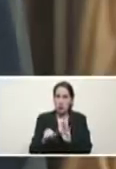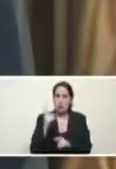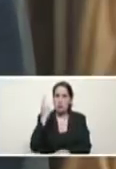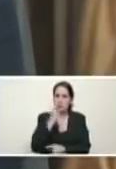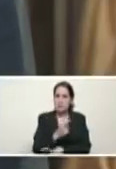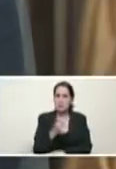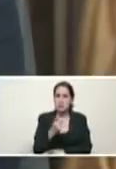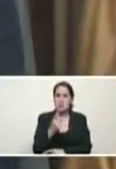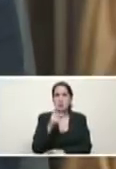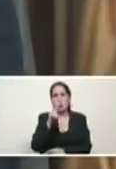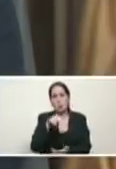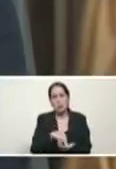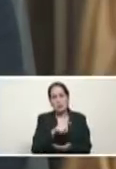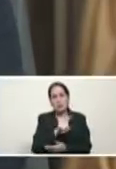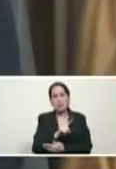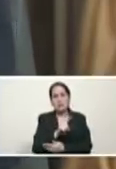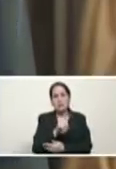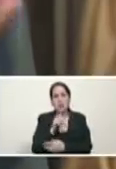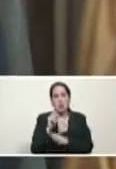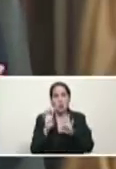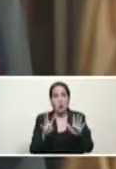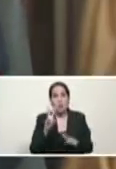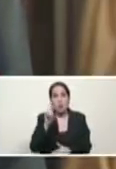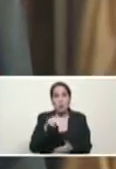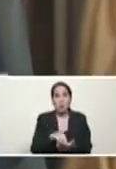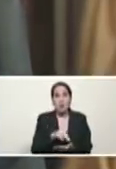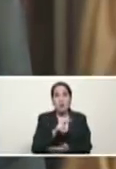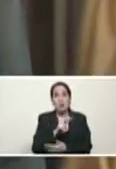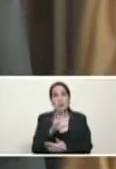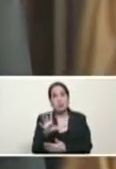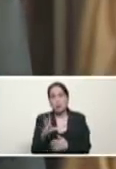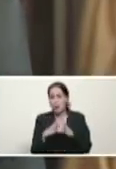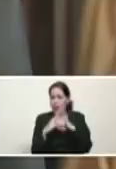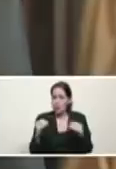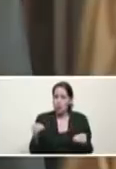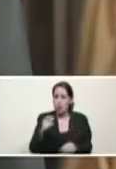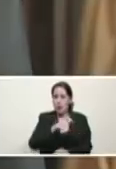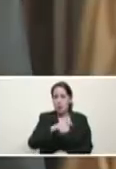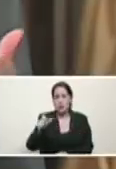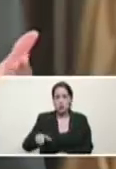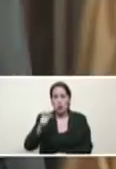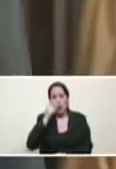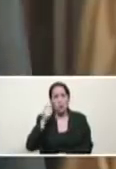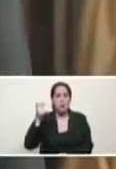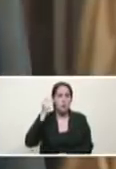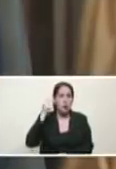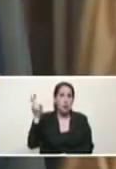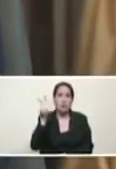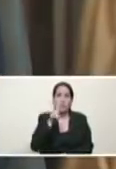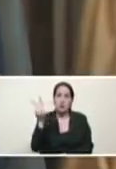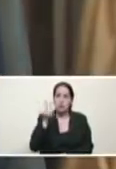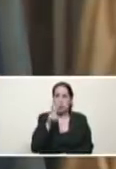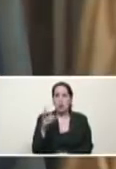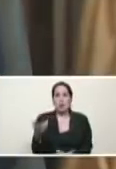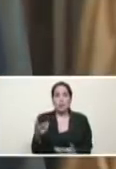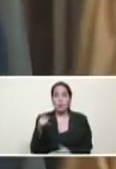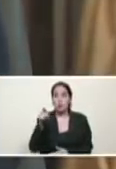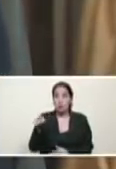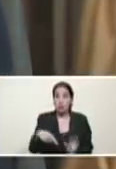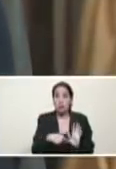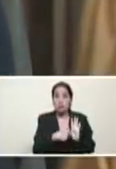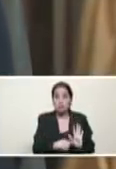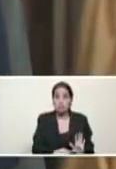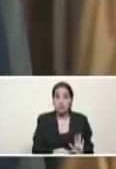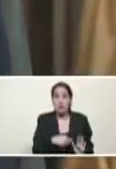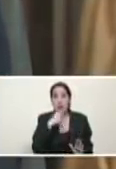mandato 2019-2025, es la Venezuela Bella. Es para todos los venezolanos y para todas las venezolanas. Y tal como usted ha resaltado, mientras